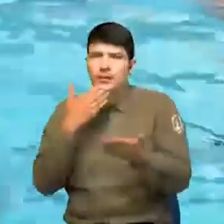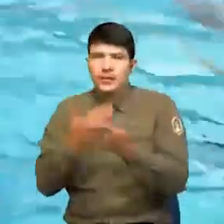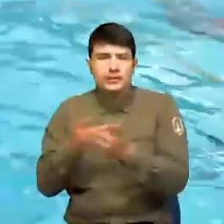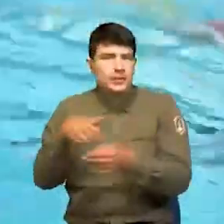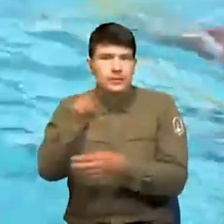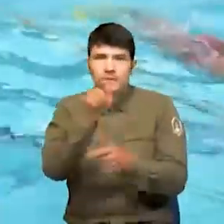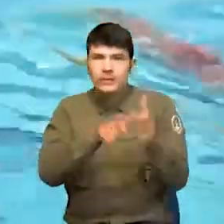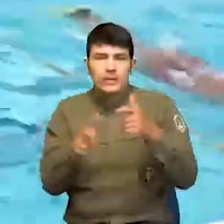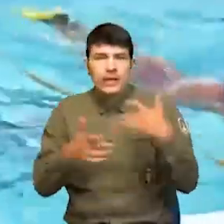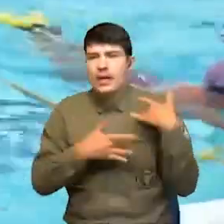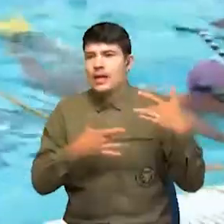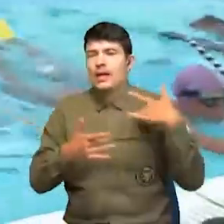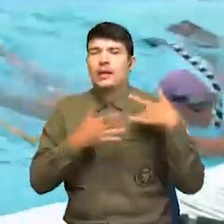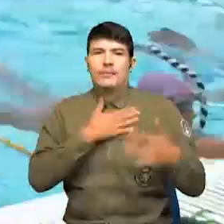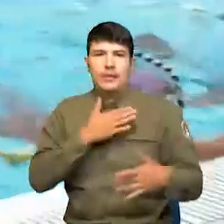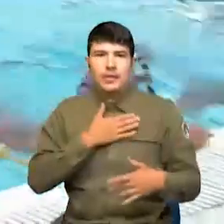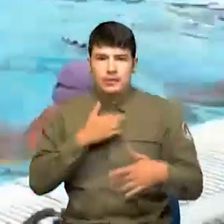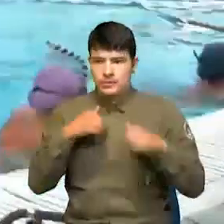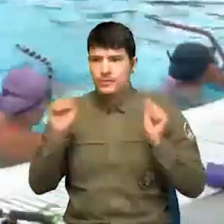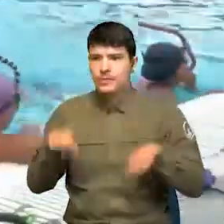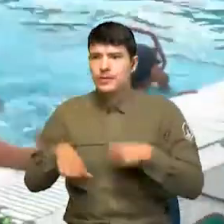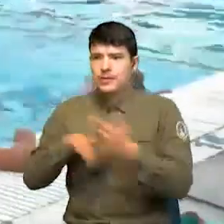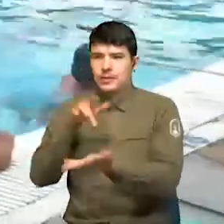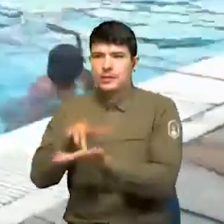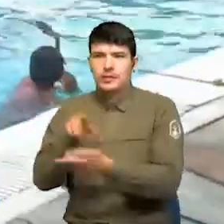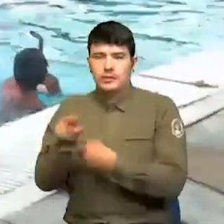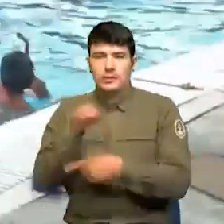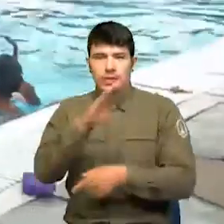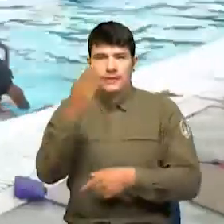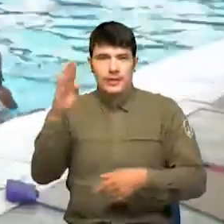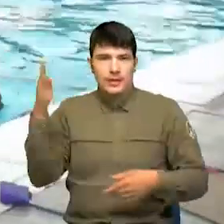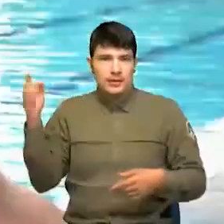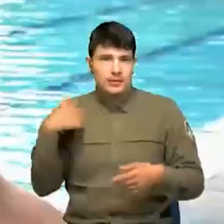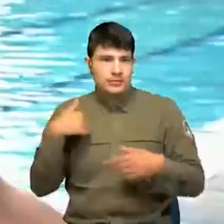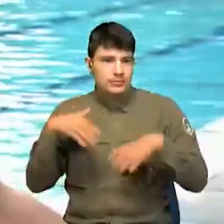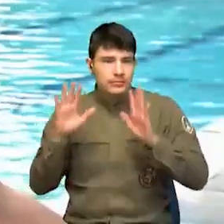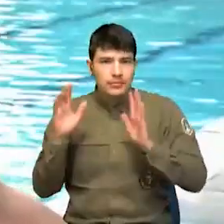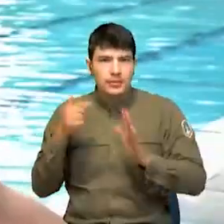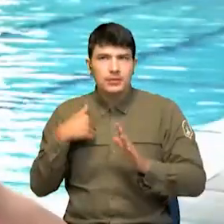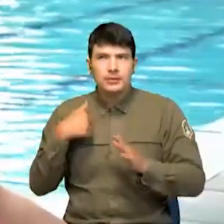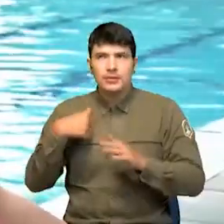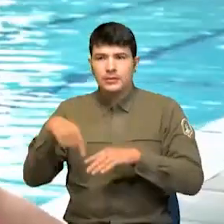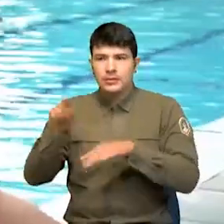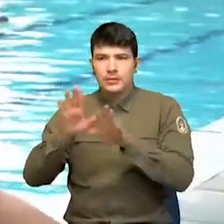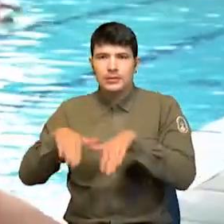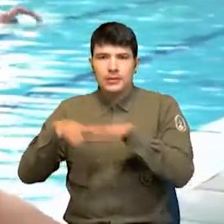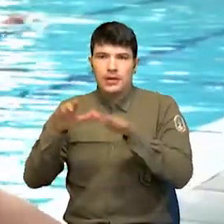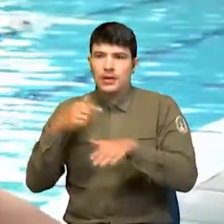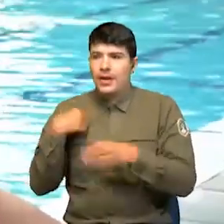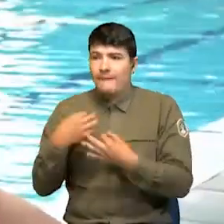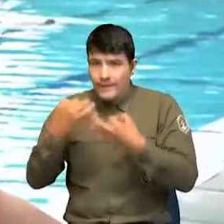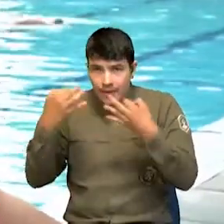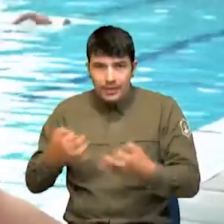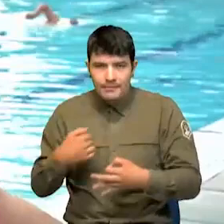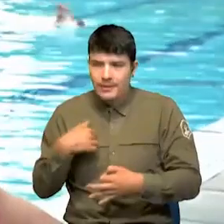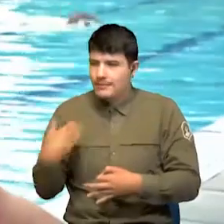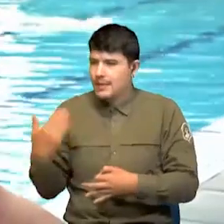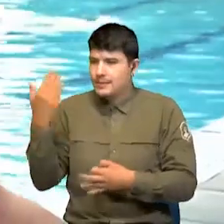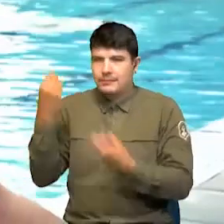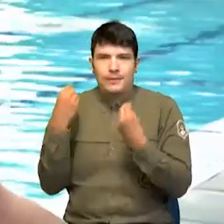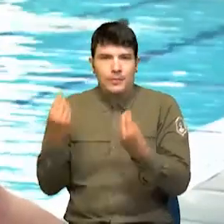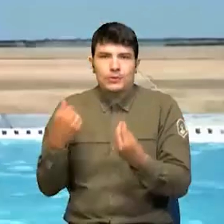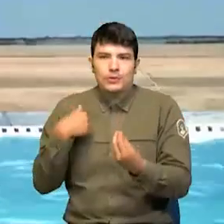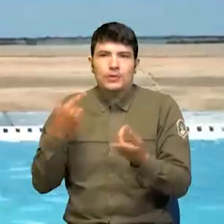me puedan colaborar para ir a competir a Barranquilla. Y pues esta monoleta la verdad me serviría muchísimo para poder competir también en